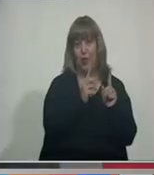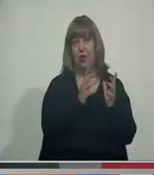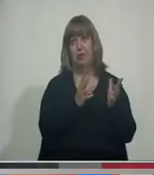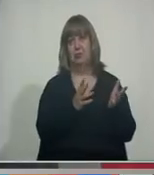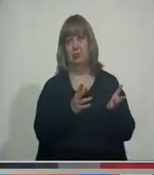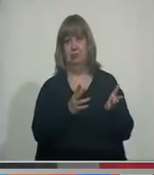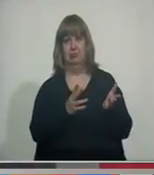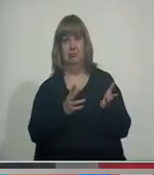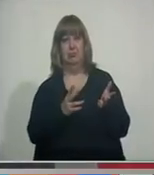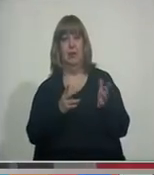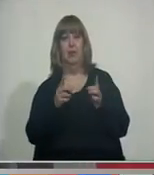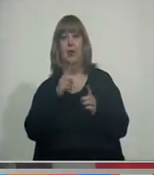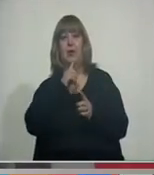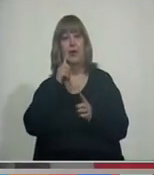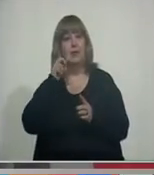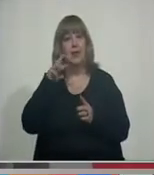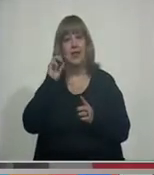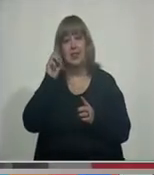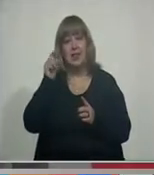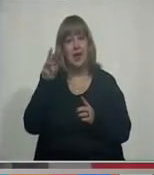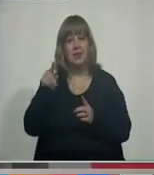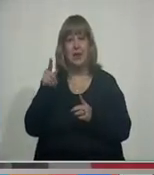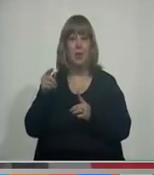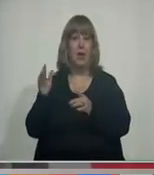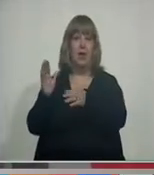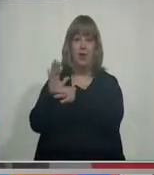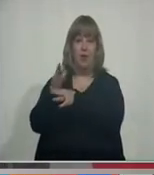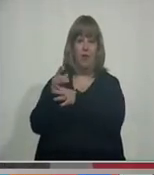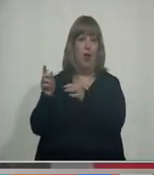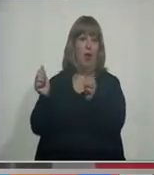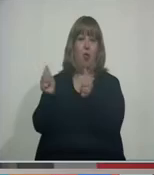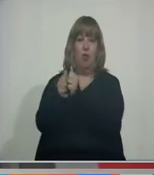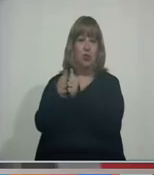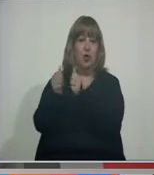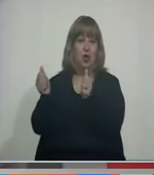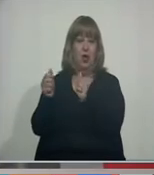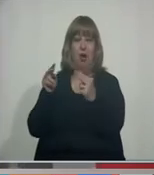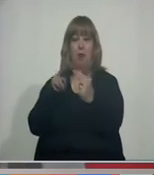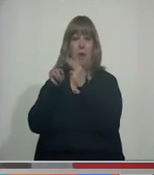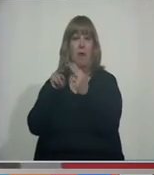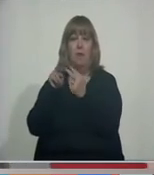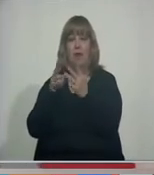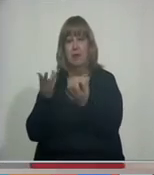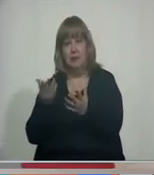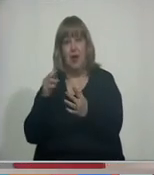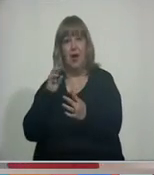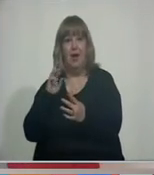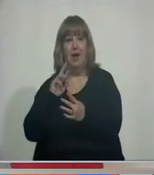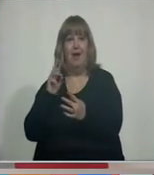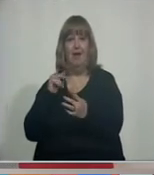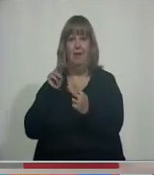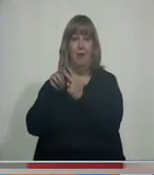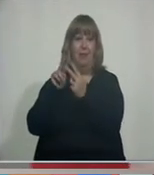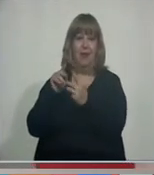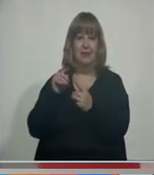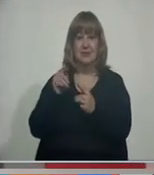Tinder, por eso claro, lo defiendo, obvio, lo banco. Está desprestigiando a Tinder porque dice que Tinder en realidad tiene que ver más que nada con encuentros casuales, una persona que anda... Que Dios me libre y me guarde